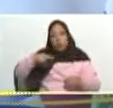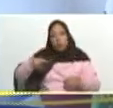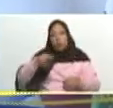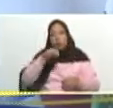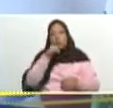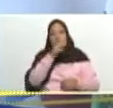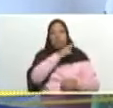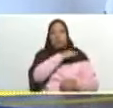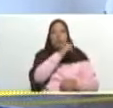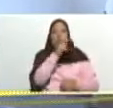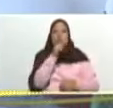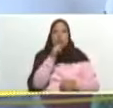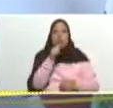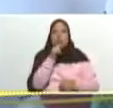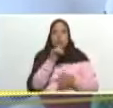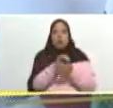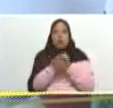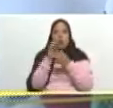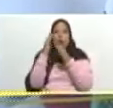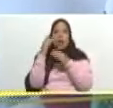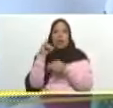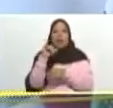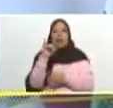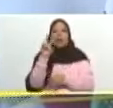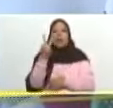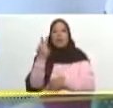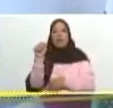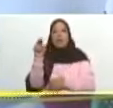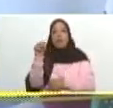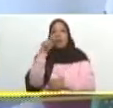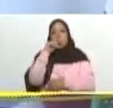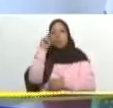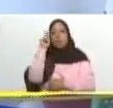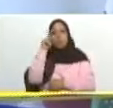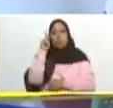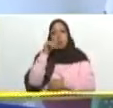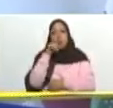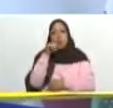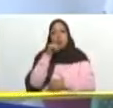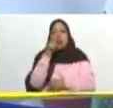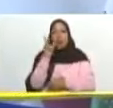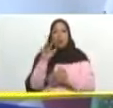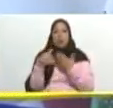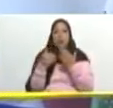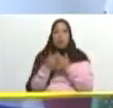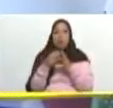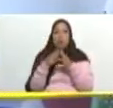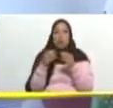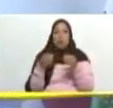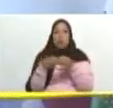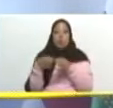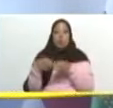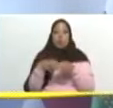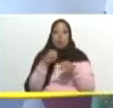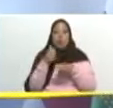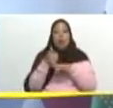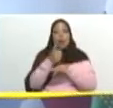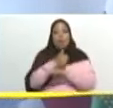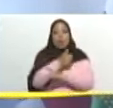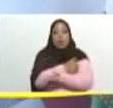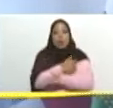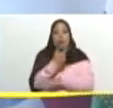Arias Cárdenas, nuestro canciller, el profesor Iván Gil, toda nuestra delegación, mi esposa Cilia